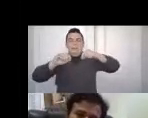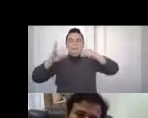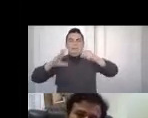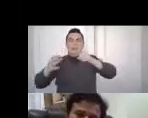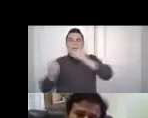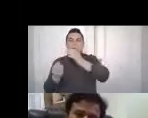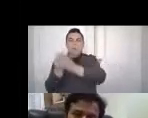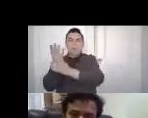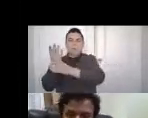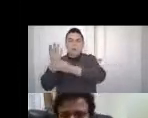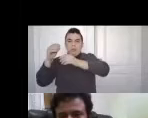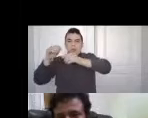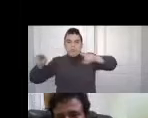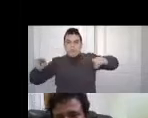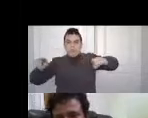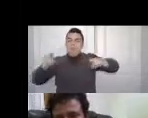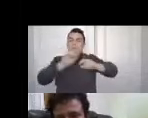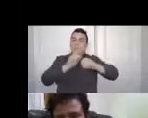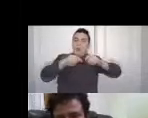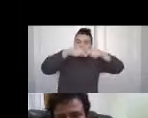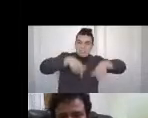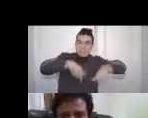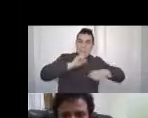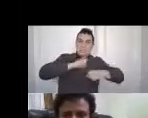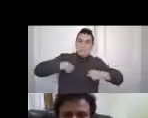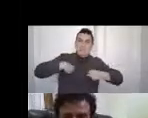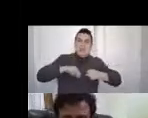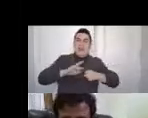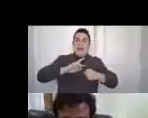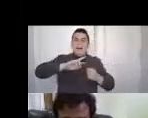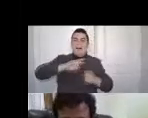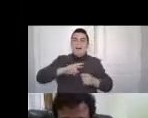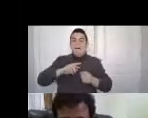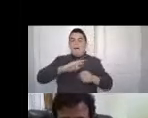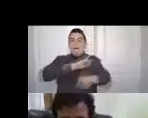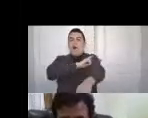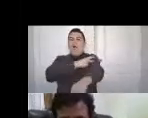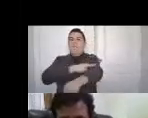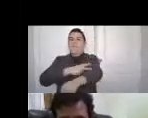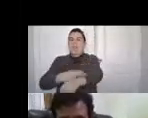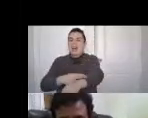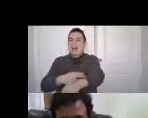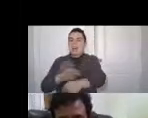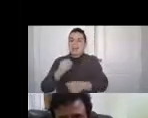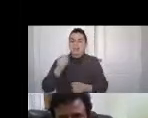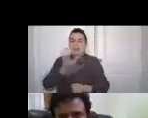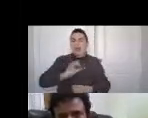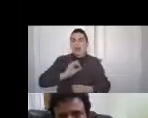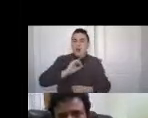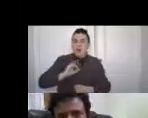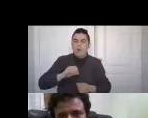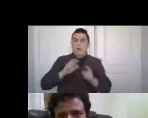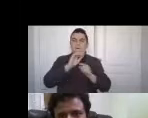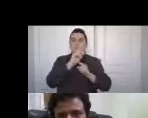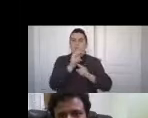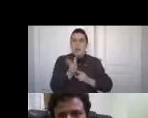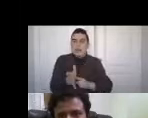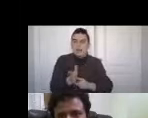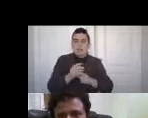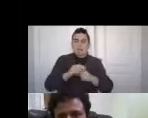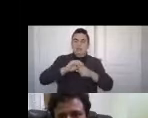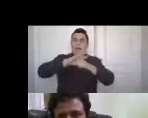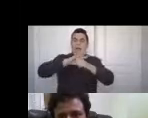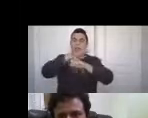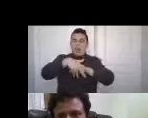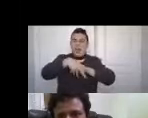variante original y después tenemos variantes que se fueron generando. Esto fue la más importante que se generó, que cambió de la A a